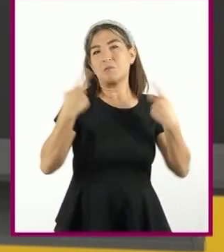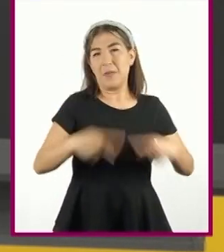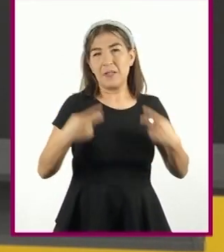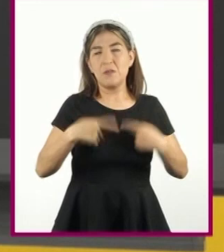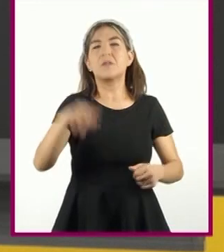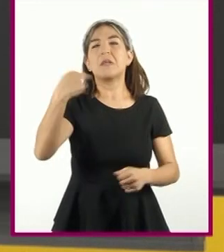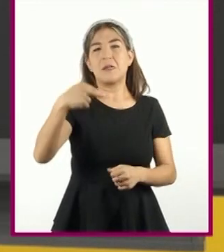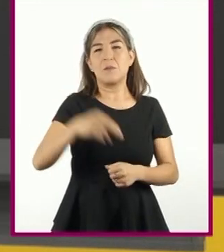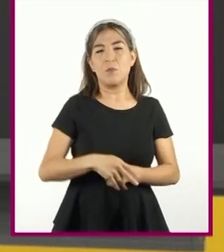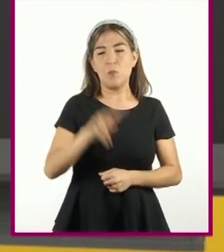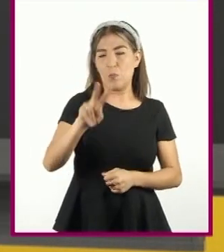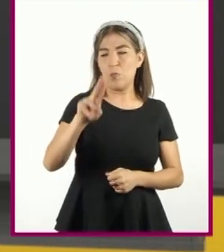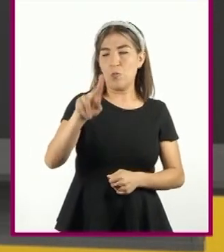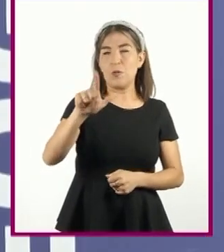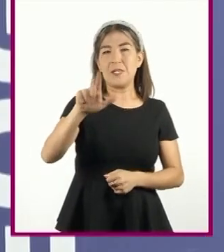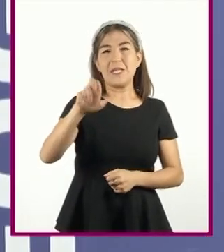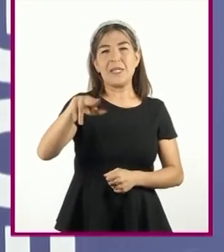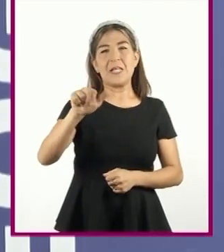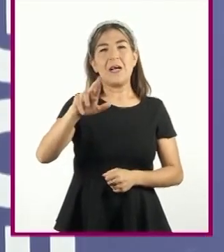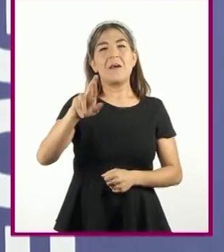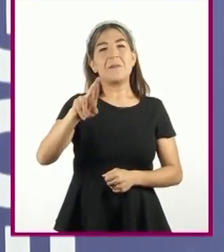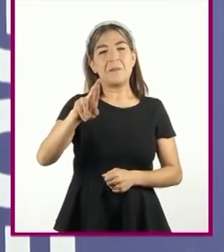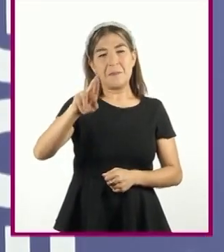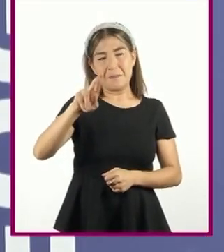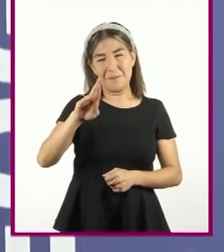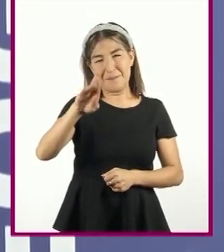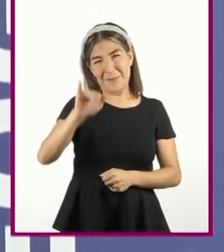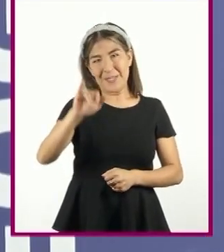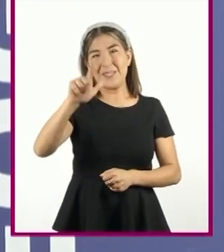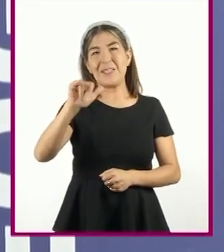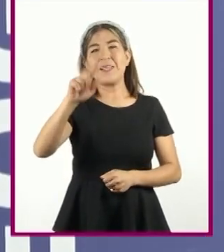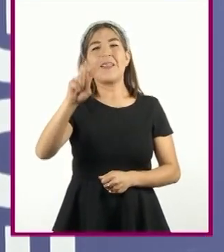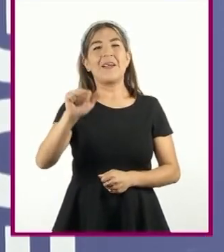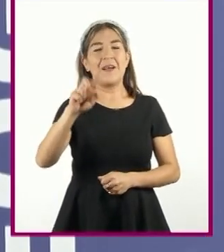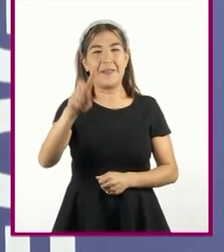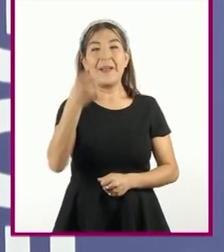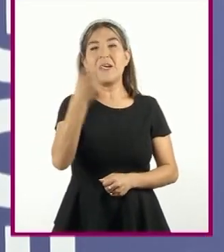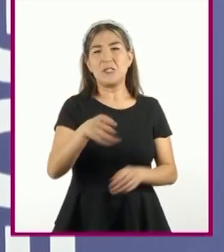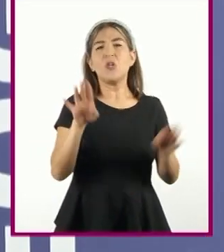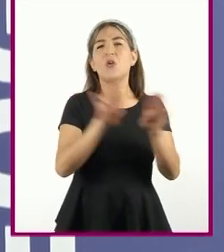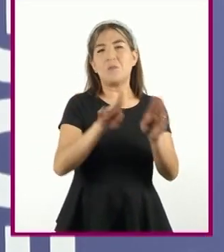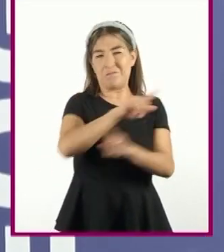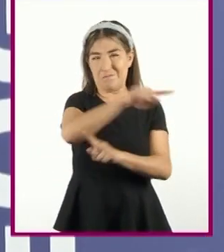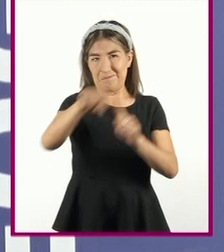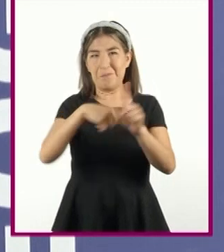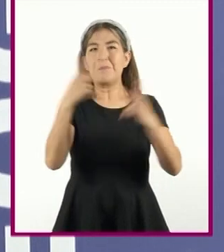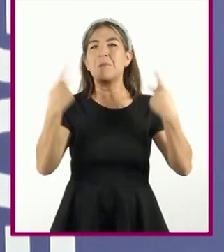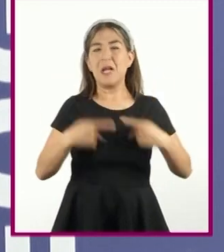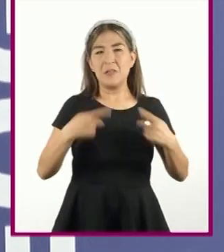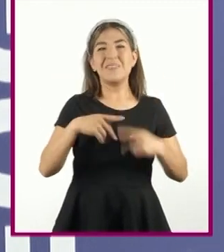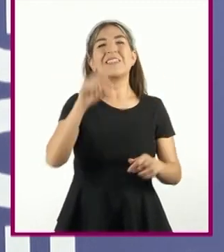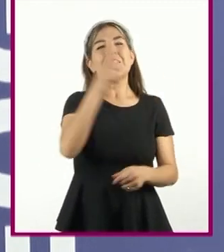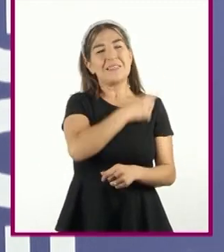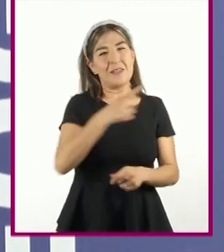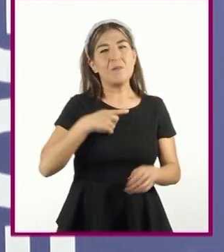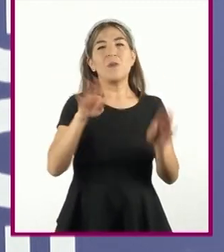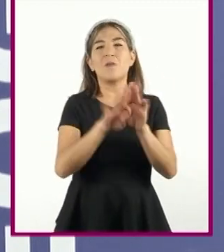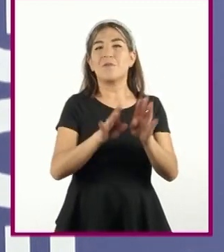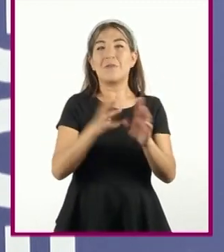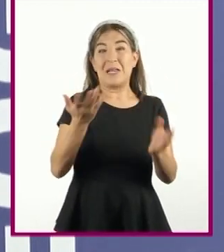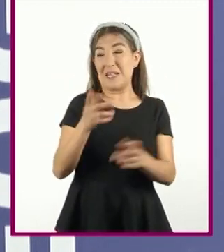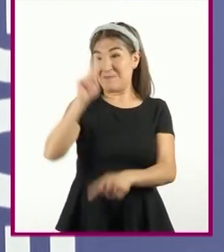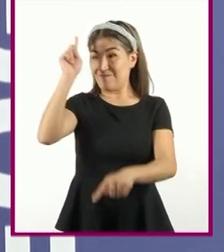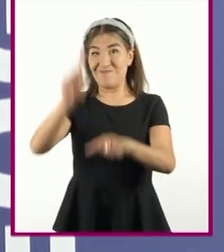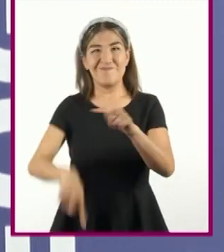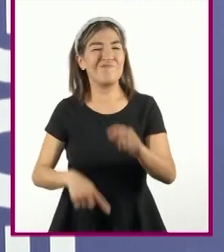denomina vulnerabilidad. Así es, en la mayoría de los casos es posible evitar los desastres,